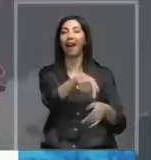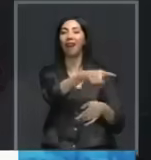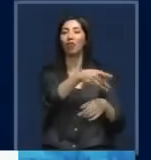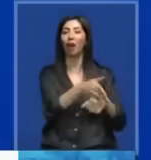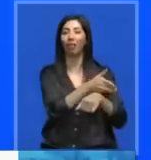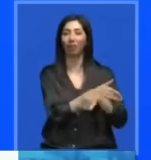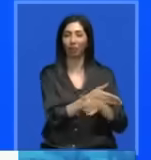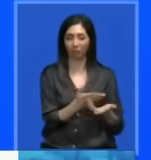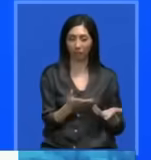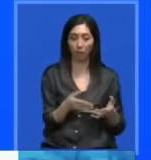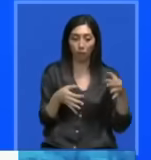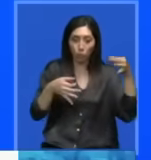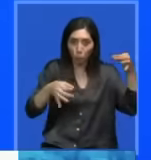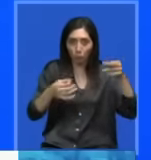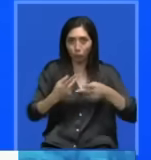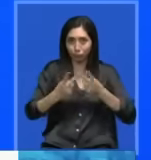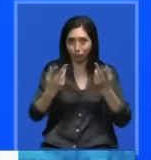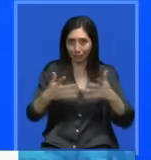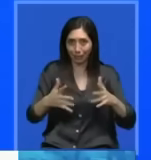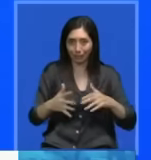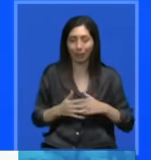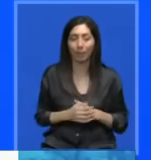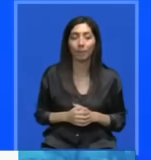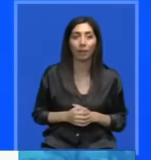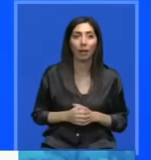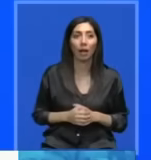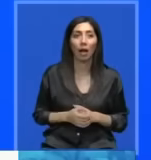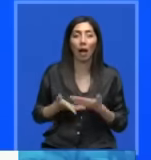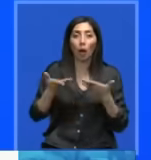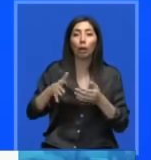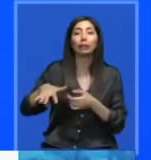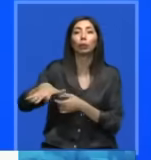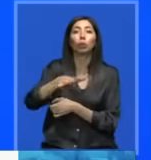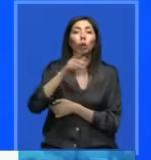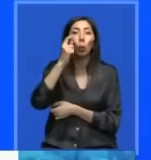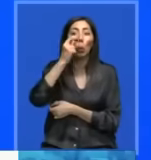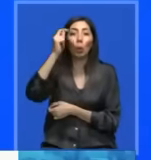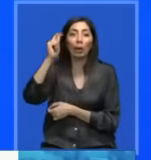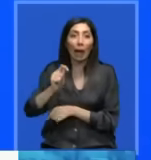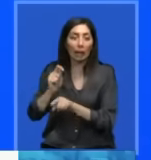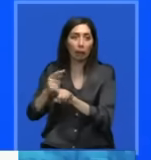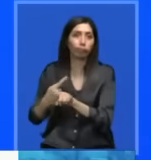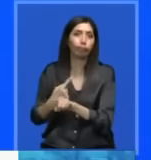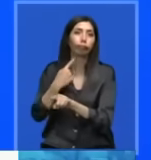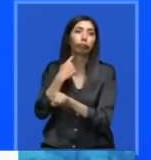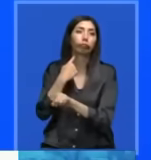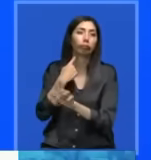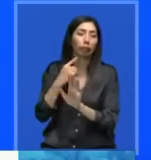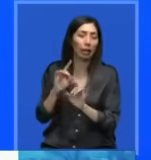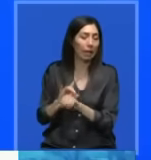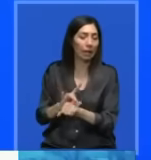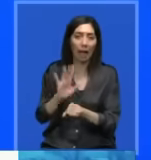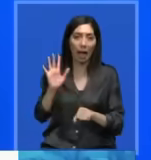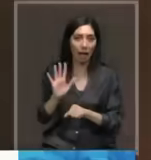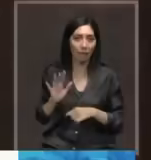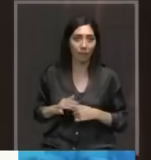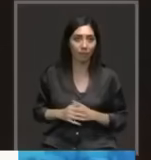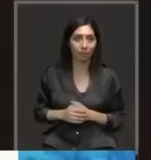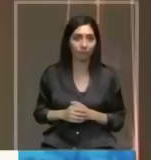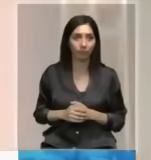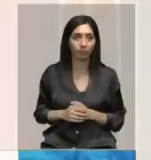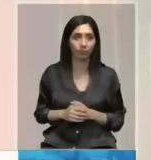filtrados. La condición de estado de Ucrania podría sufrir un golpe irreparable, un golpe grave.